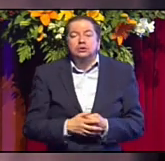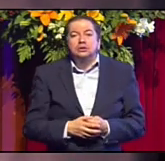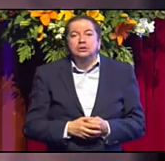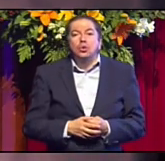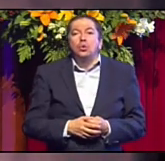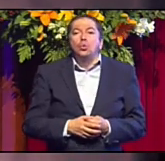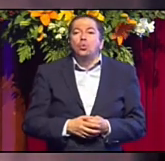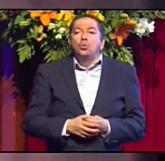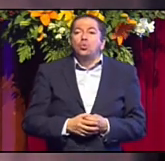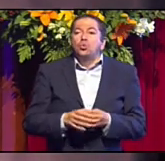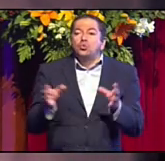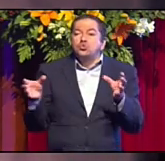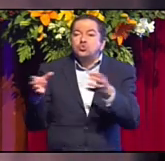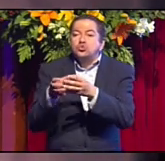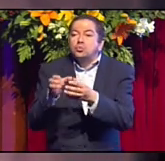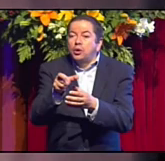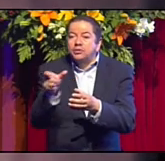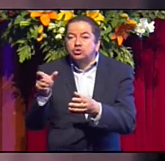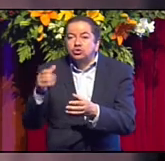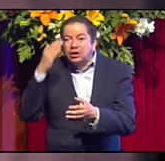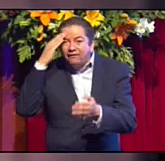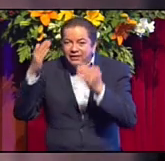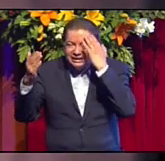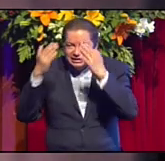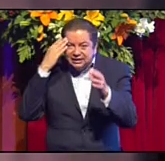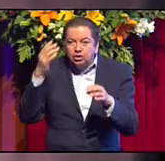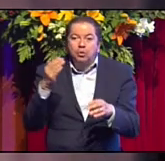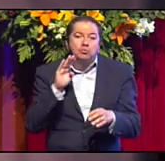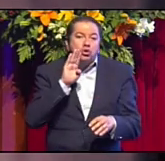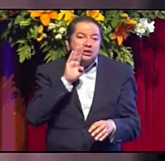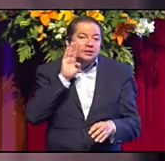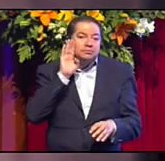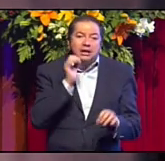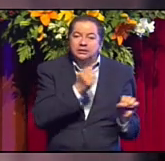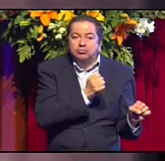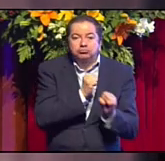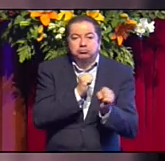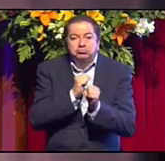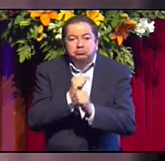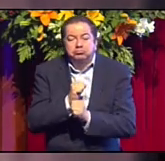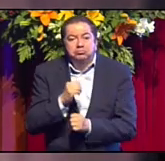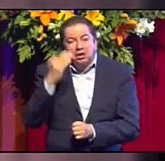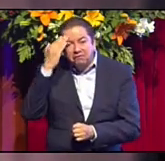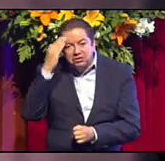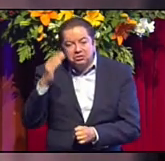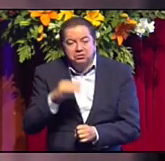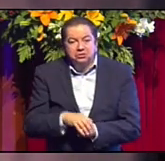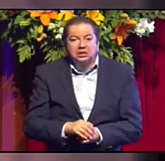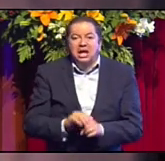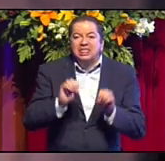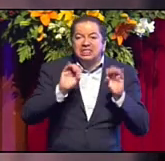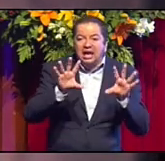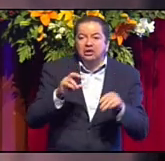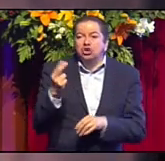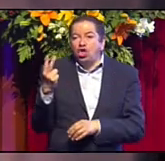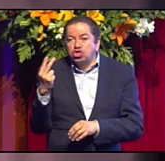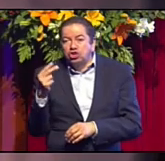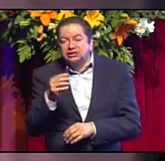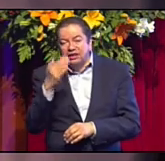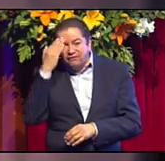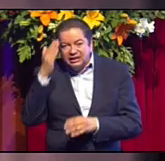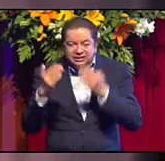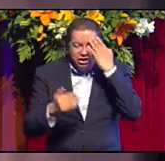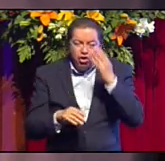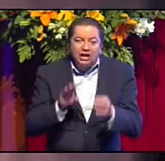una cuadrilla de vecinos por la limpieza. El municipio los contrató. De vecinos por la limpieza, son 10, 12 vecinos. Y que